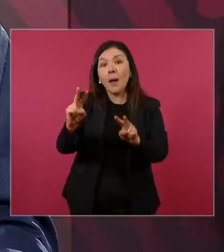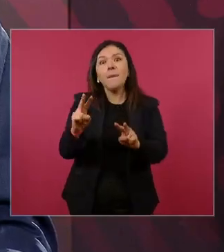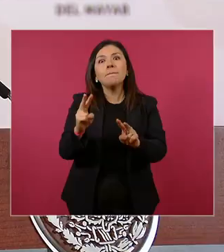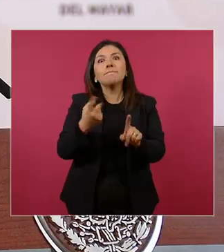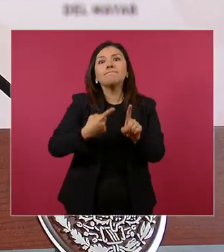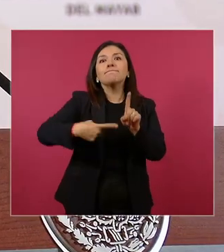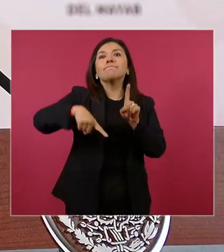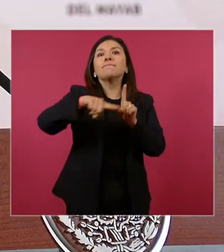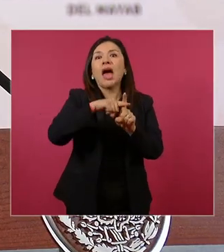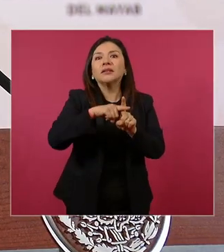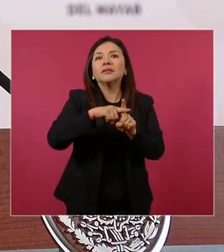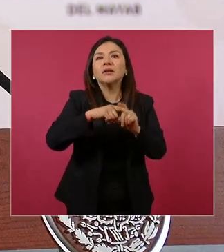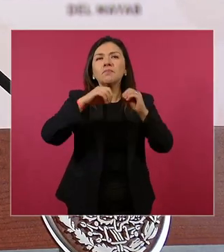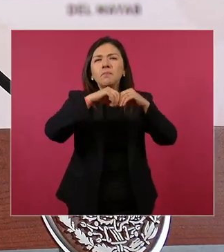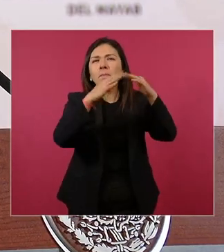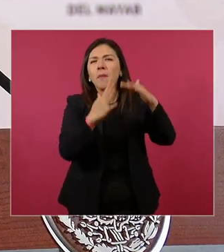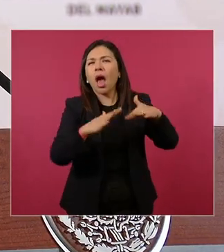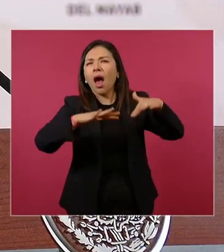el Mar Caribe,